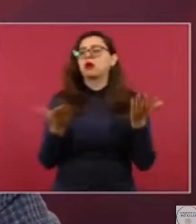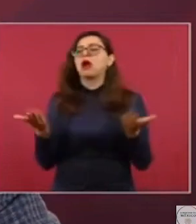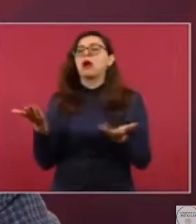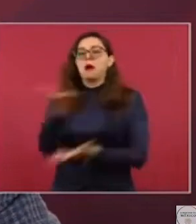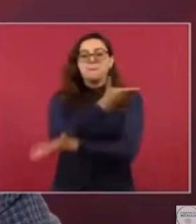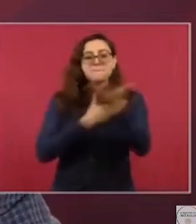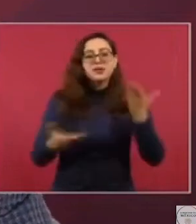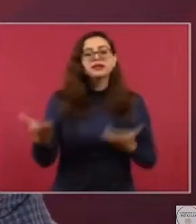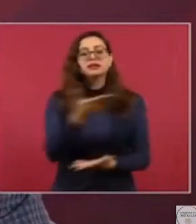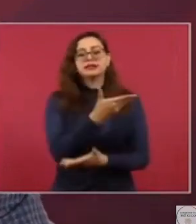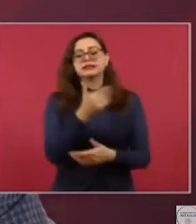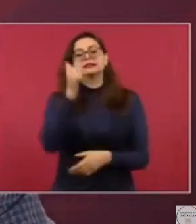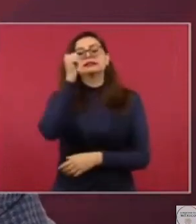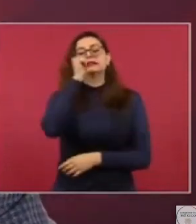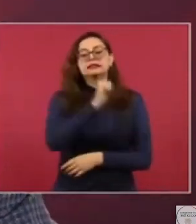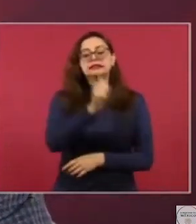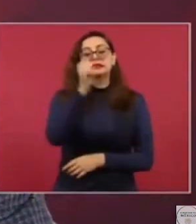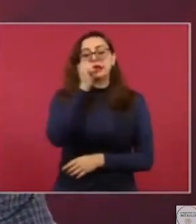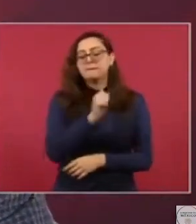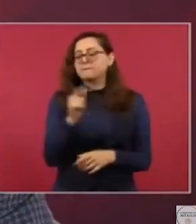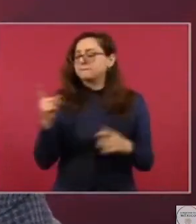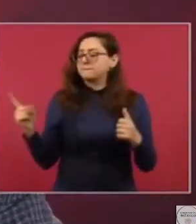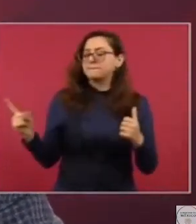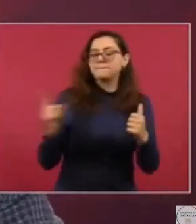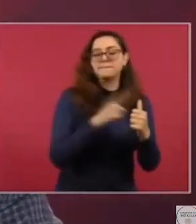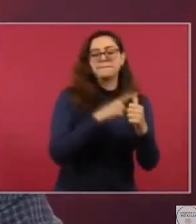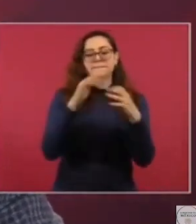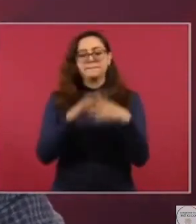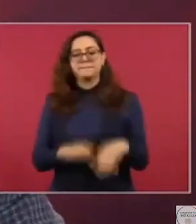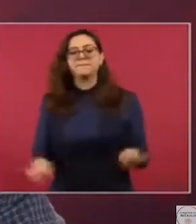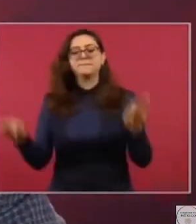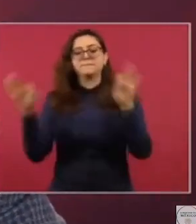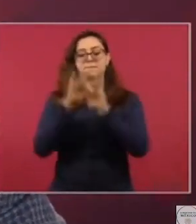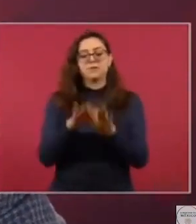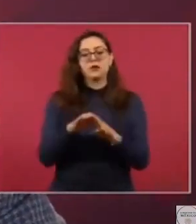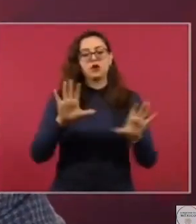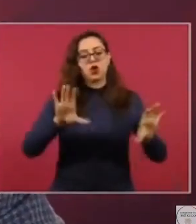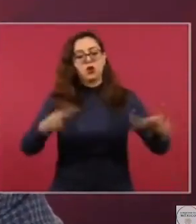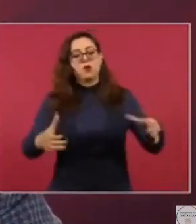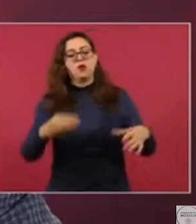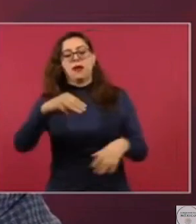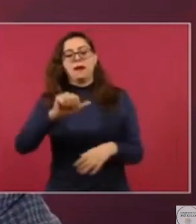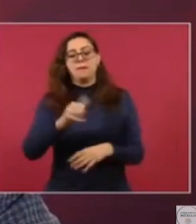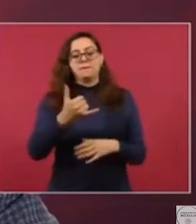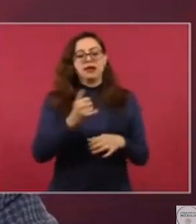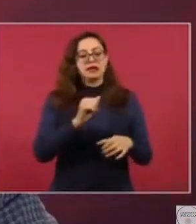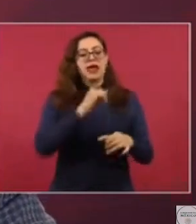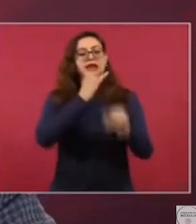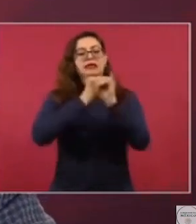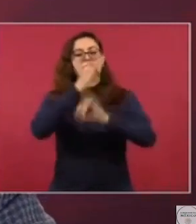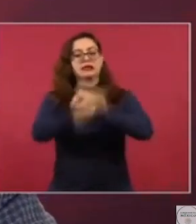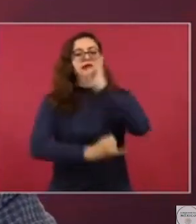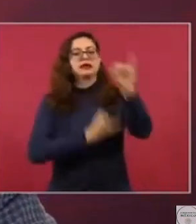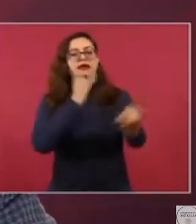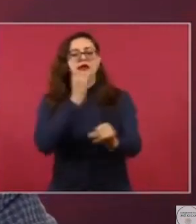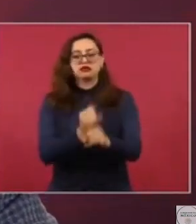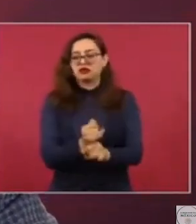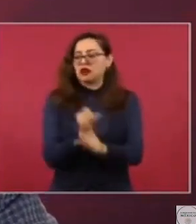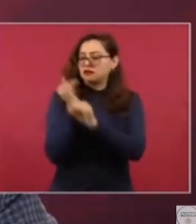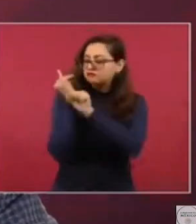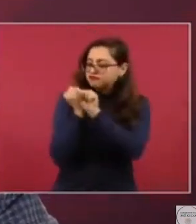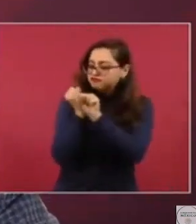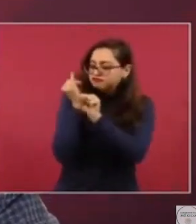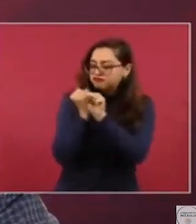siempre atendiendo a la opinión y al intercambio con toda la comunidad internacional que desarrolla